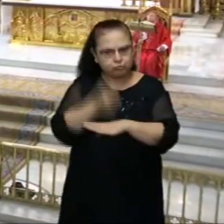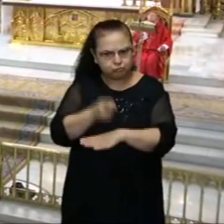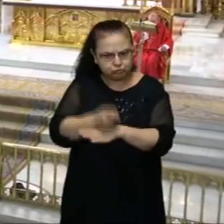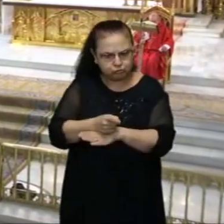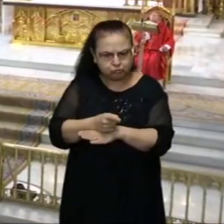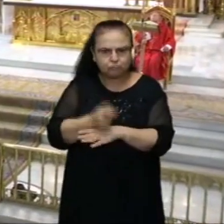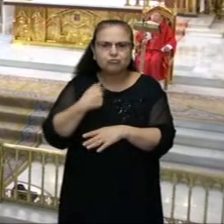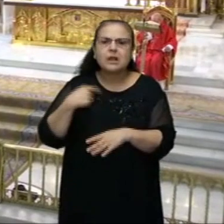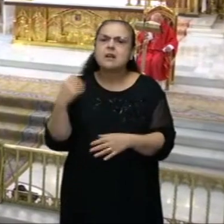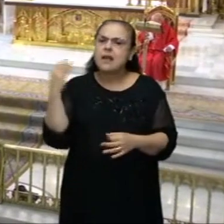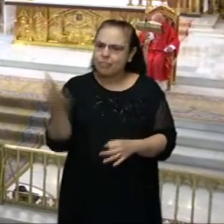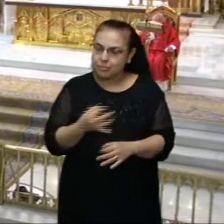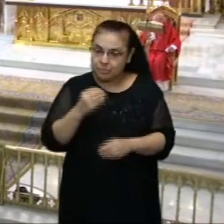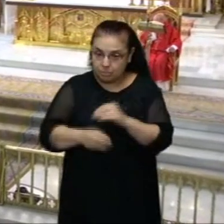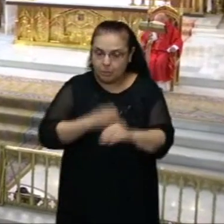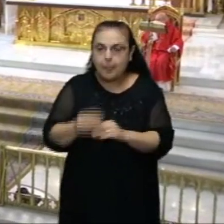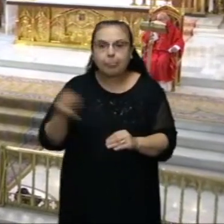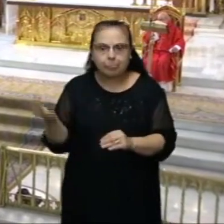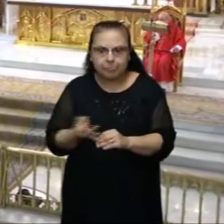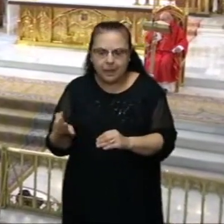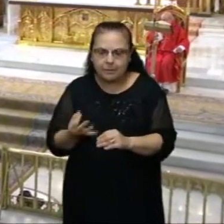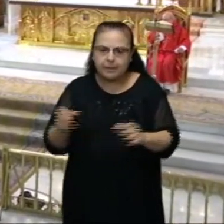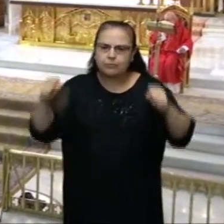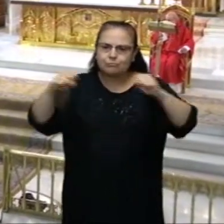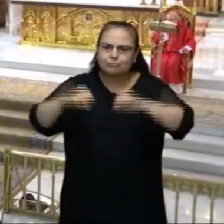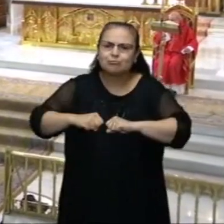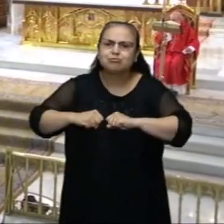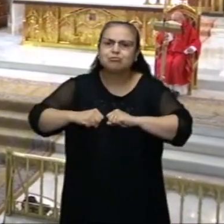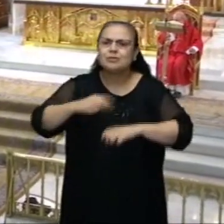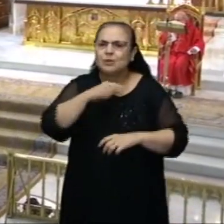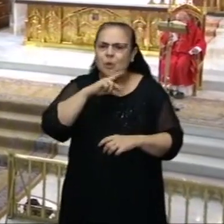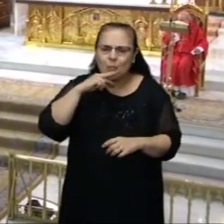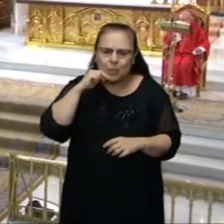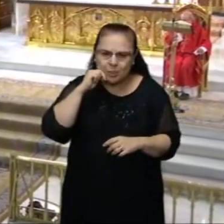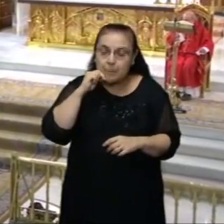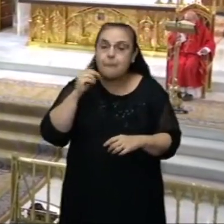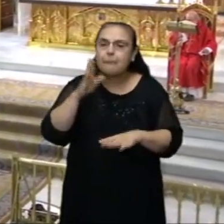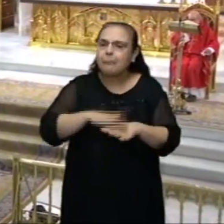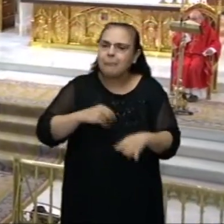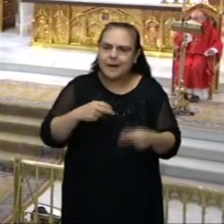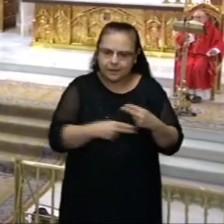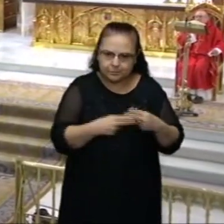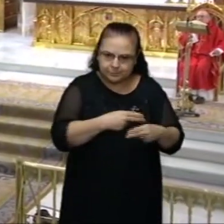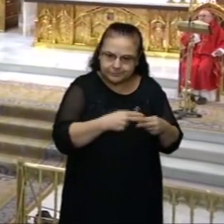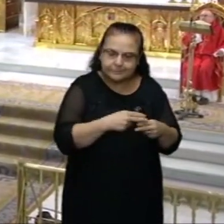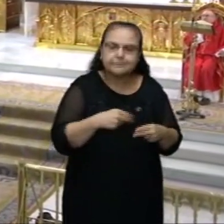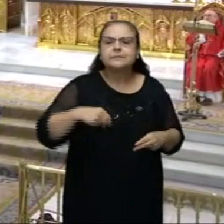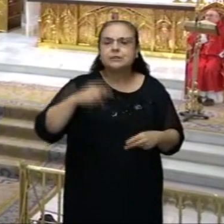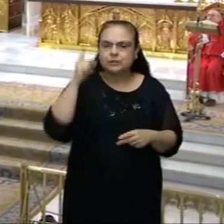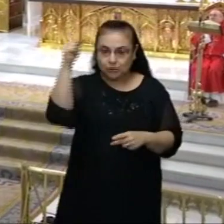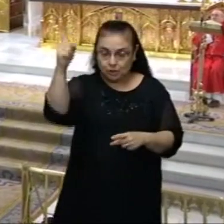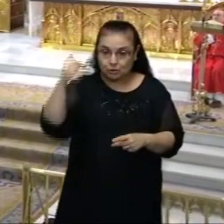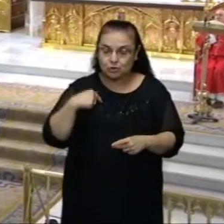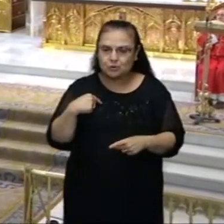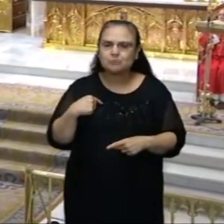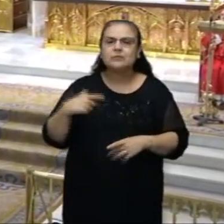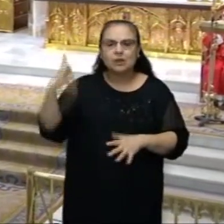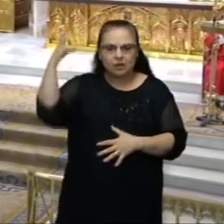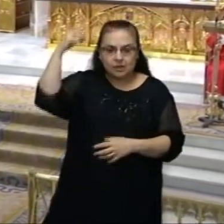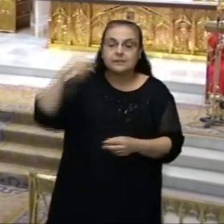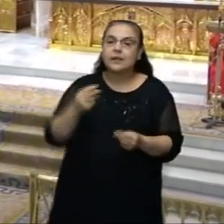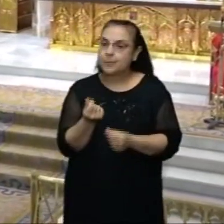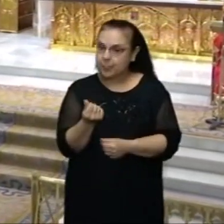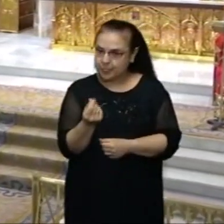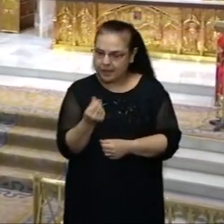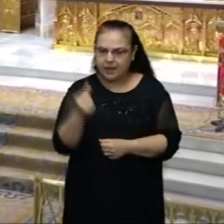que debéis hacer con los ancianos judíos para la reconstrucción del templo de Dios, de los ingresos reales